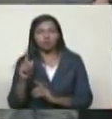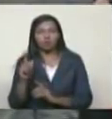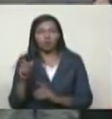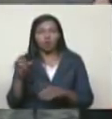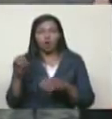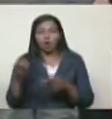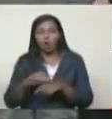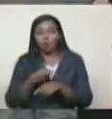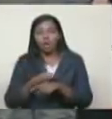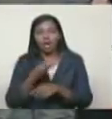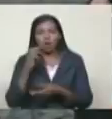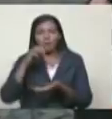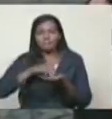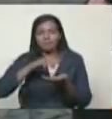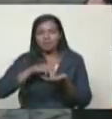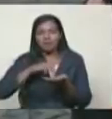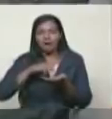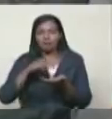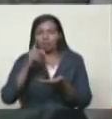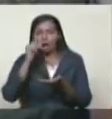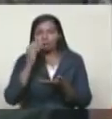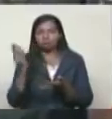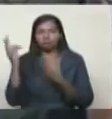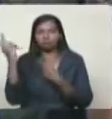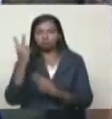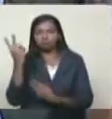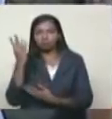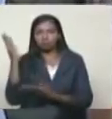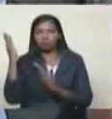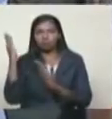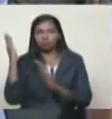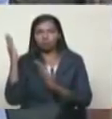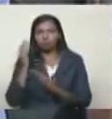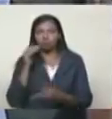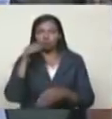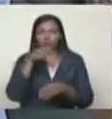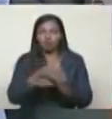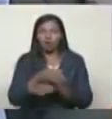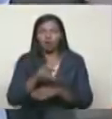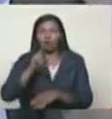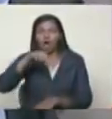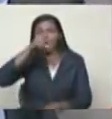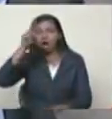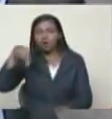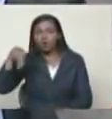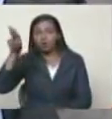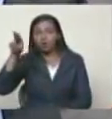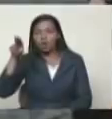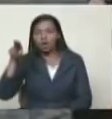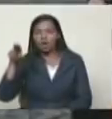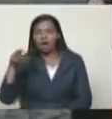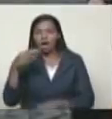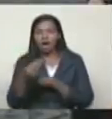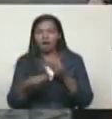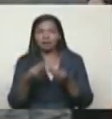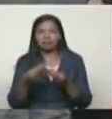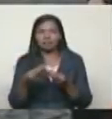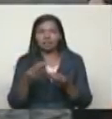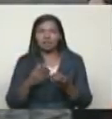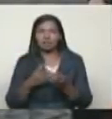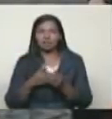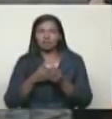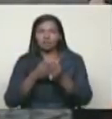legítimo del estado Miranda, Héctor Rodríguez, fueron a Noruega a encabezar la delegación